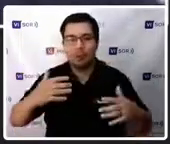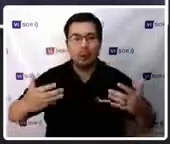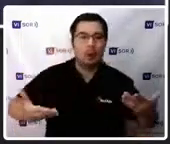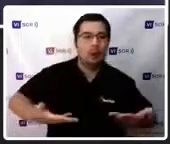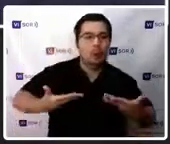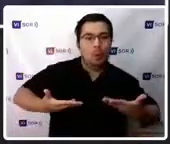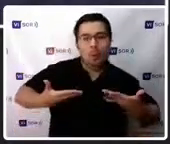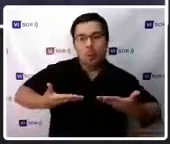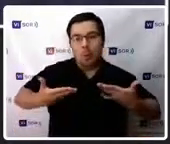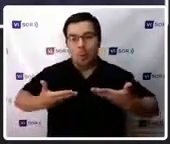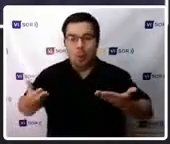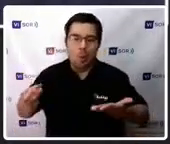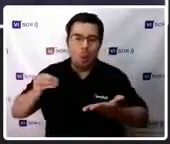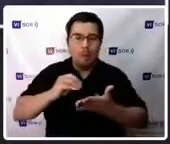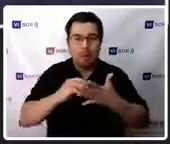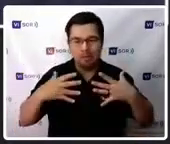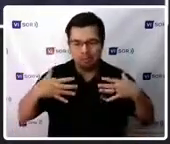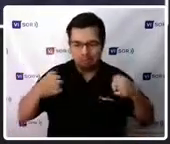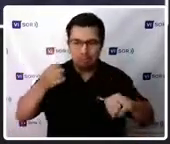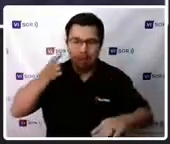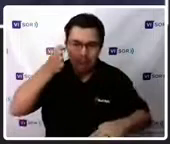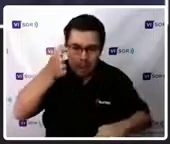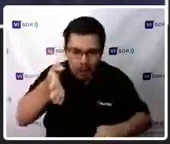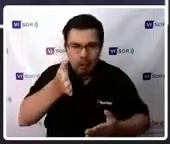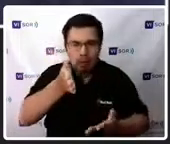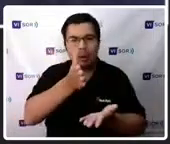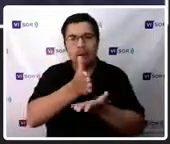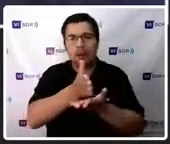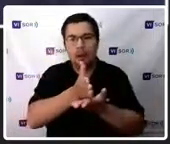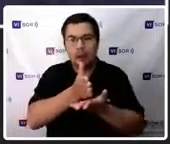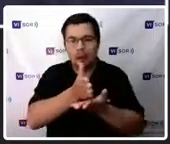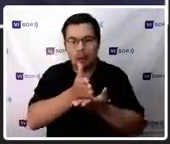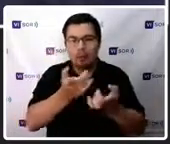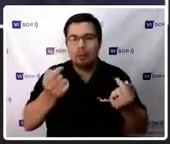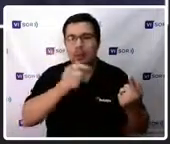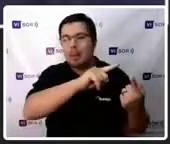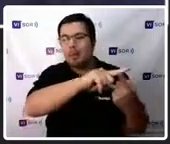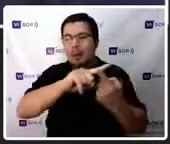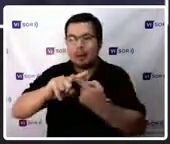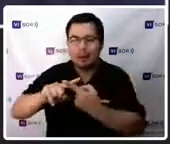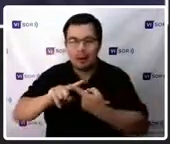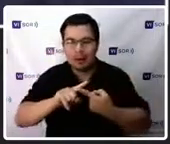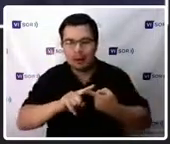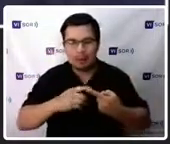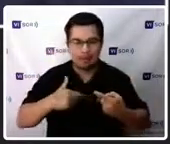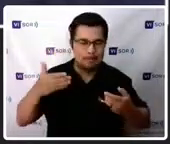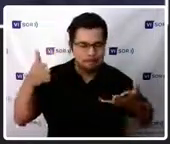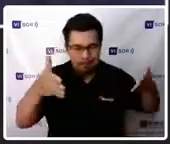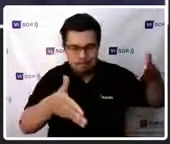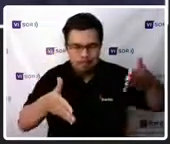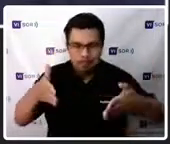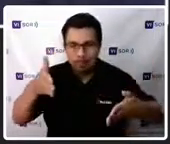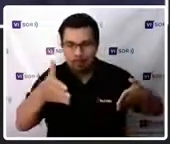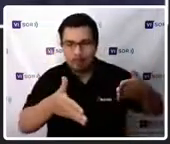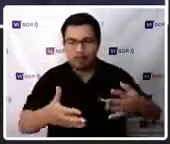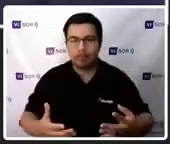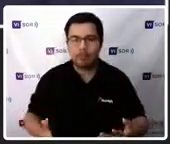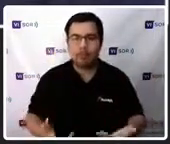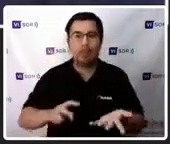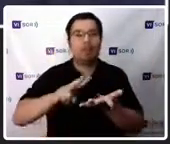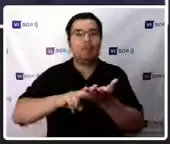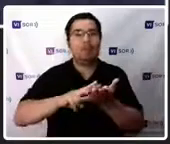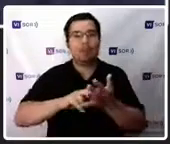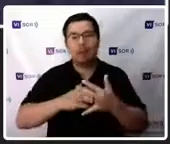dan muchas más ganas de ir a clase, de ir, te sentís partícipe. Claro. Entonces, pucha, la verdad es que